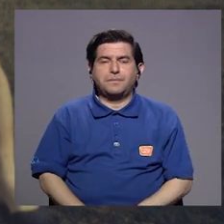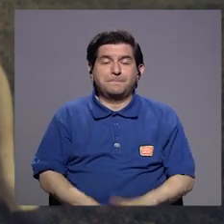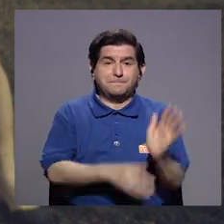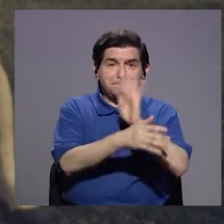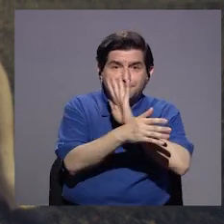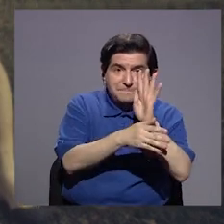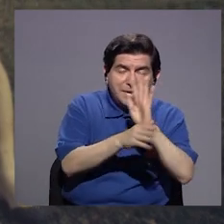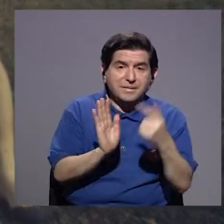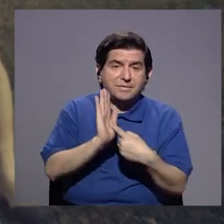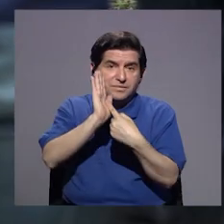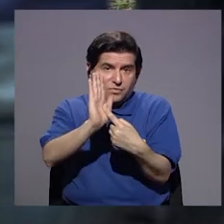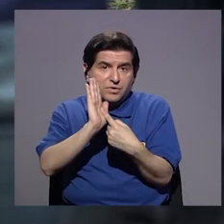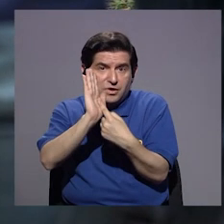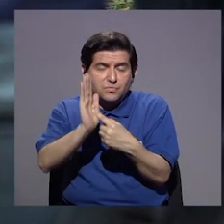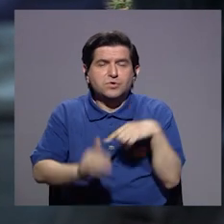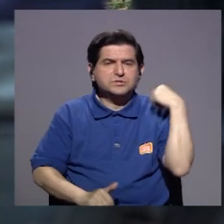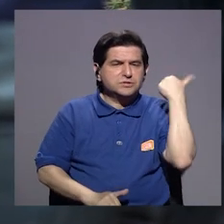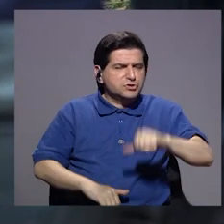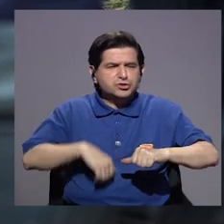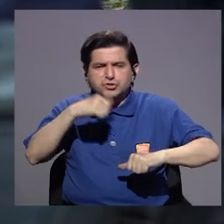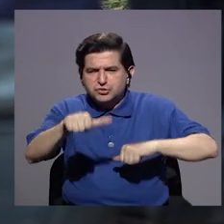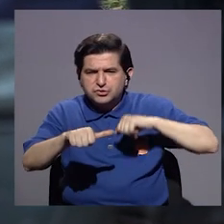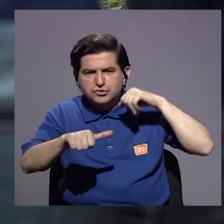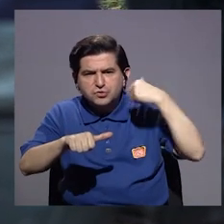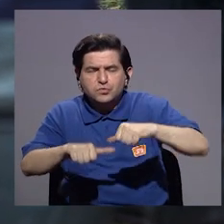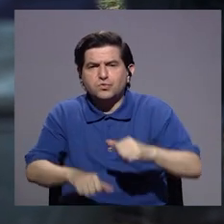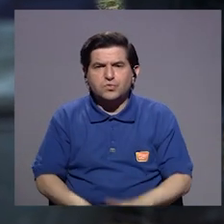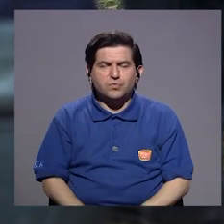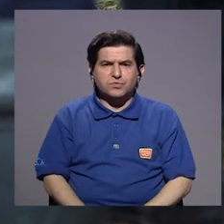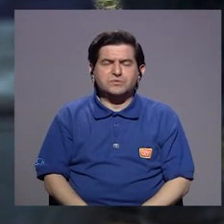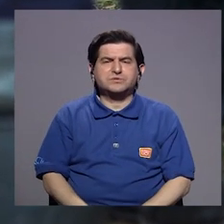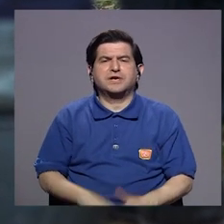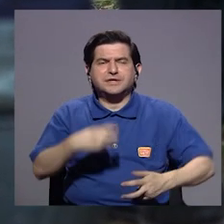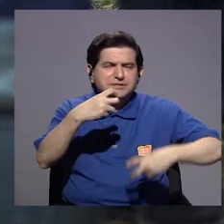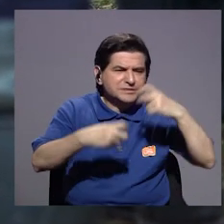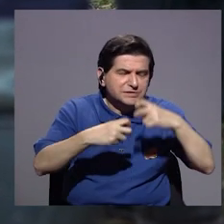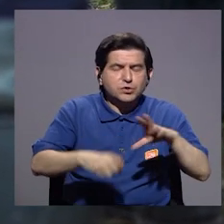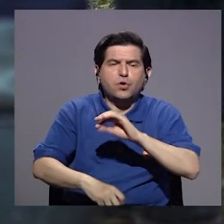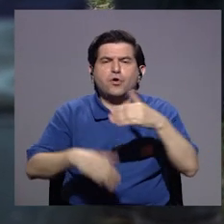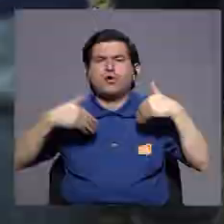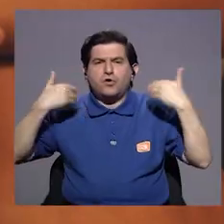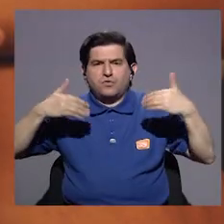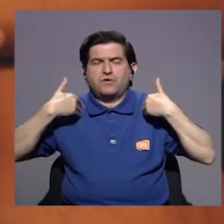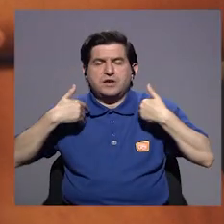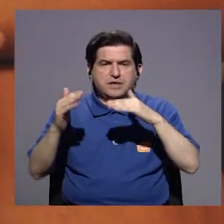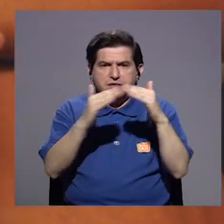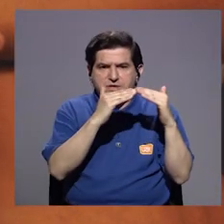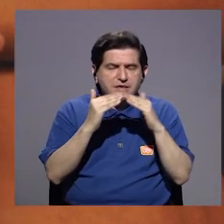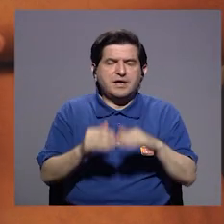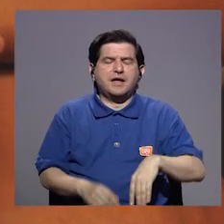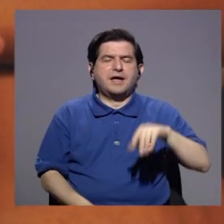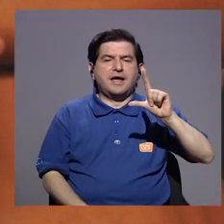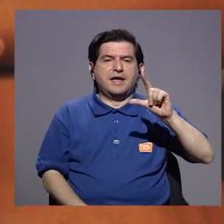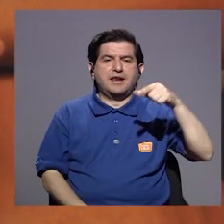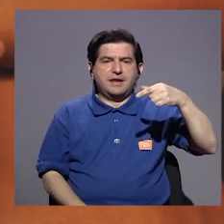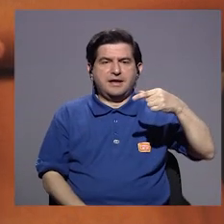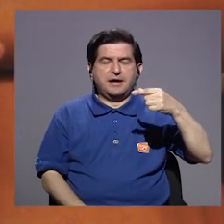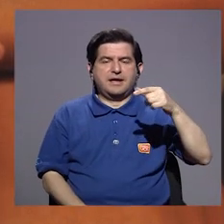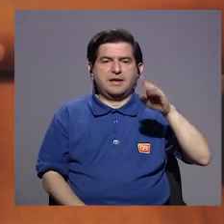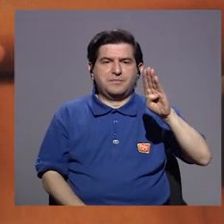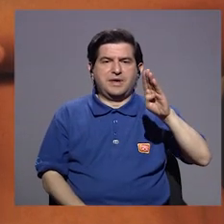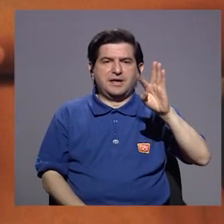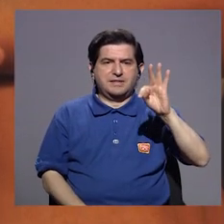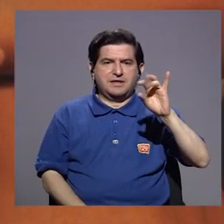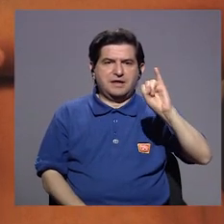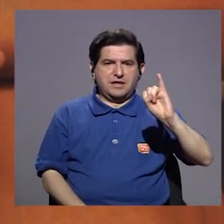de películas que muestran las luchas, los padecimientos o las felicidades de estas comunidades LGBTIQ alrededor del